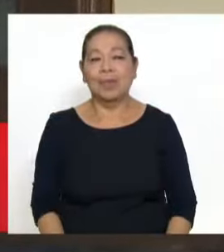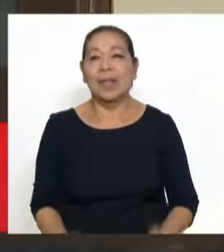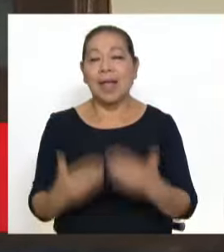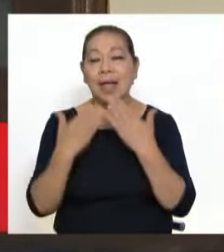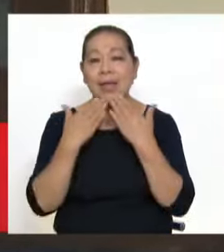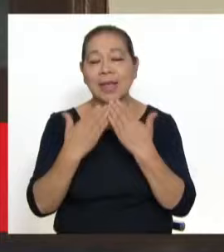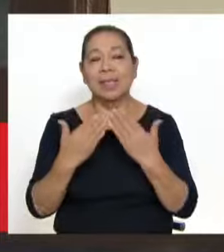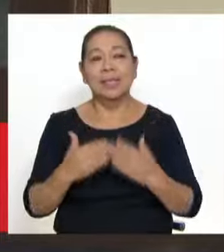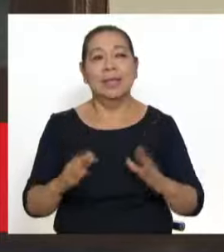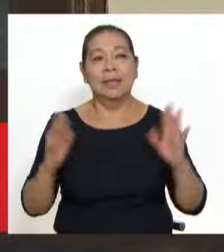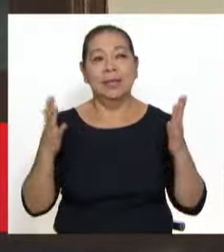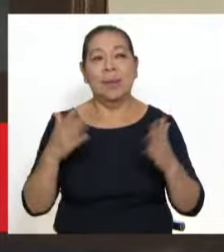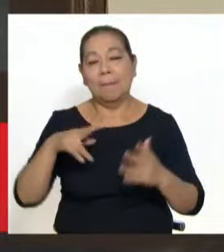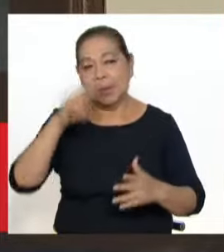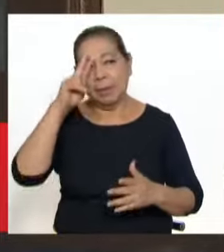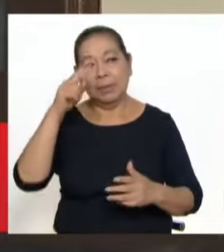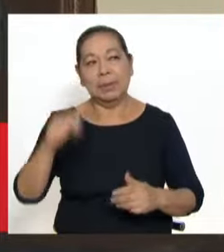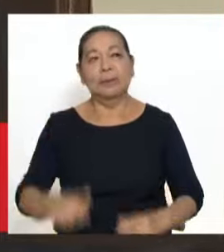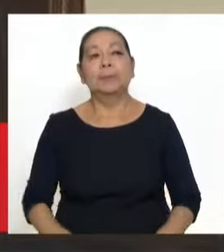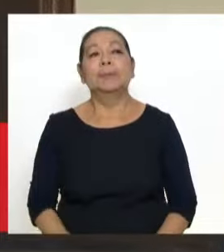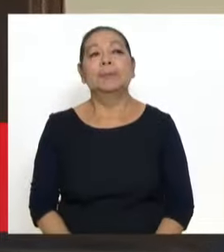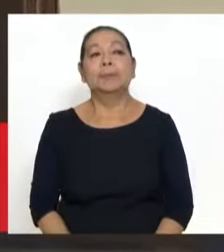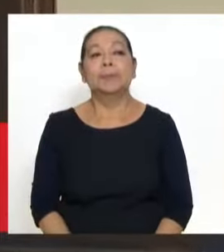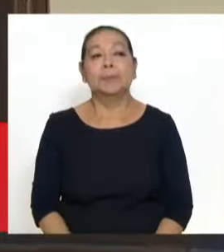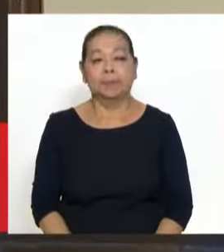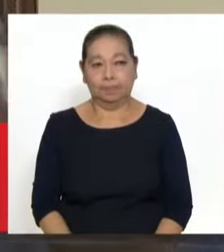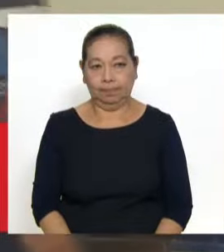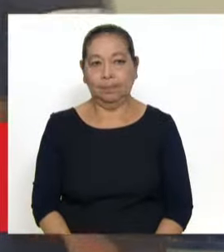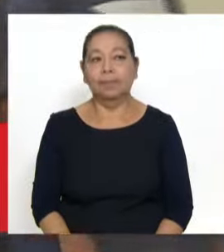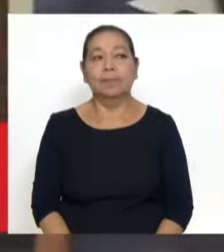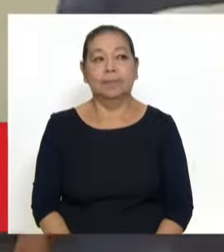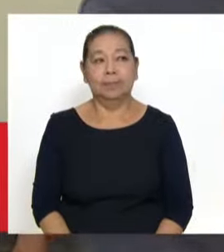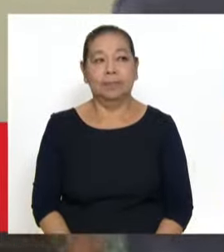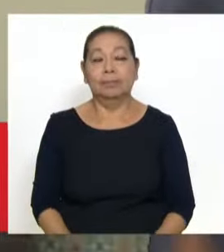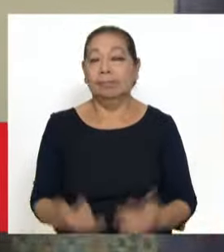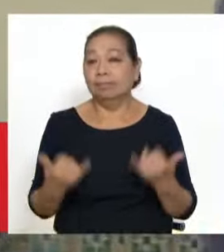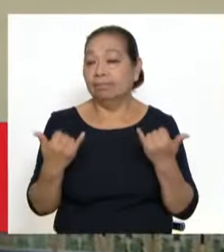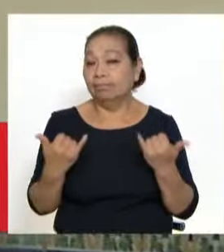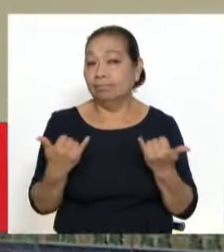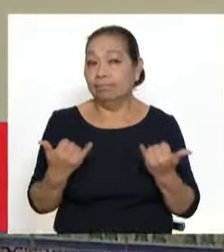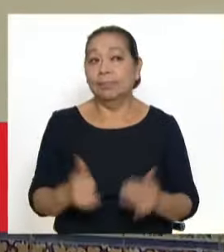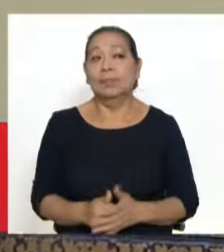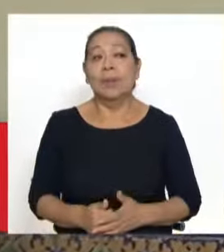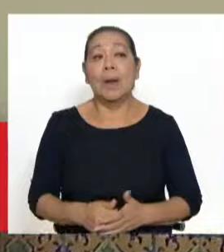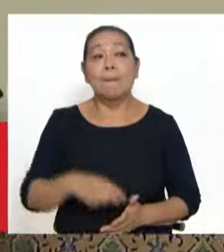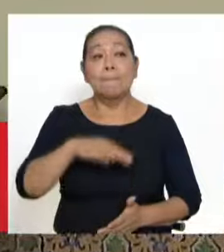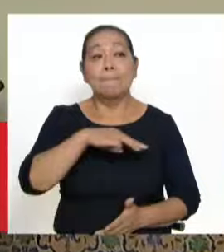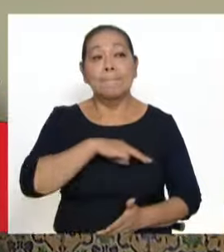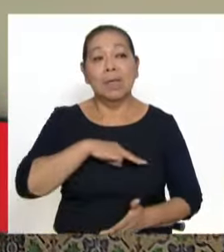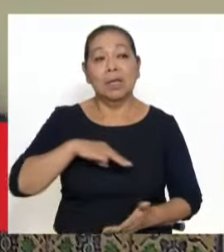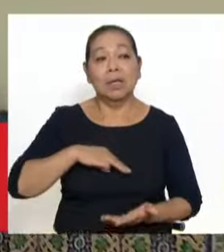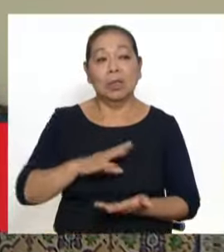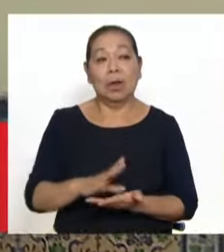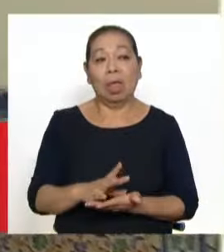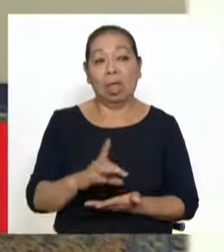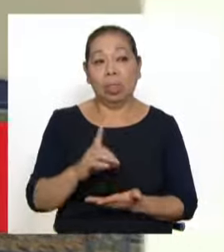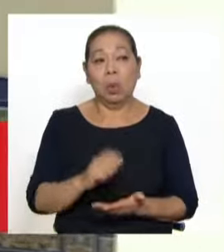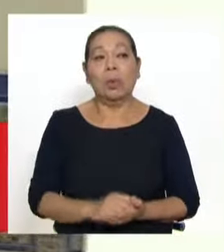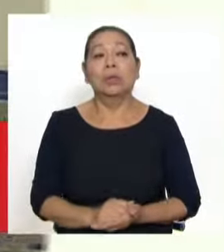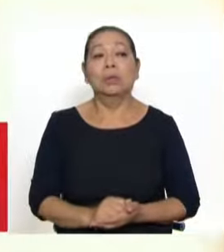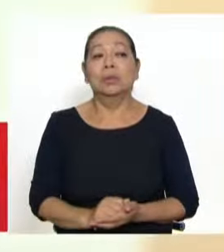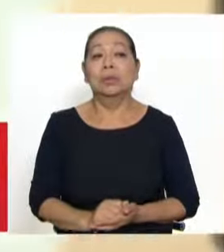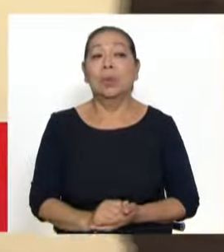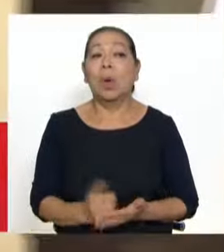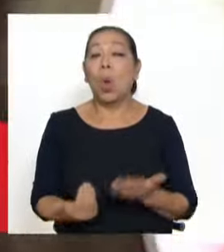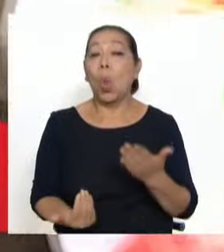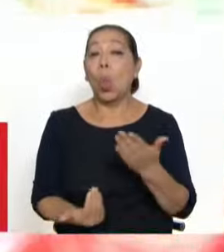Muchas gracias. ¡Que viva el Perú! Así es, compañeras, de esta manera el ministro de Educación, Morgan Quero, ha dado